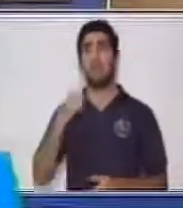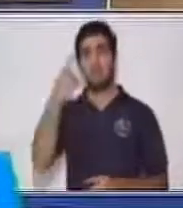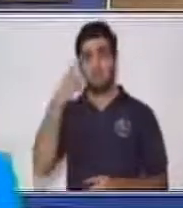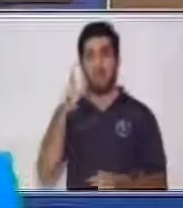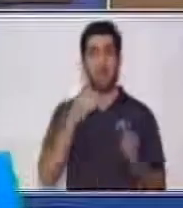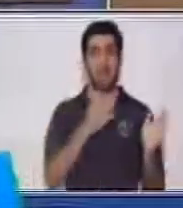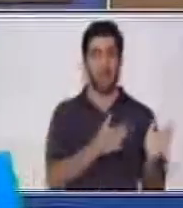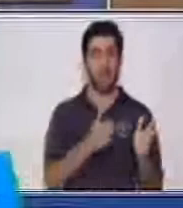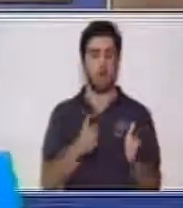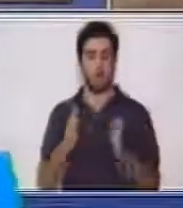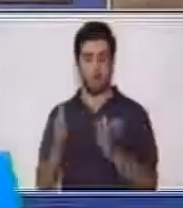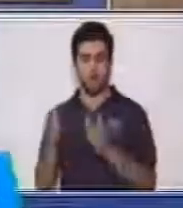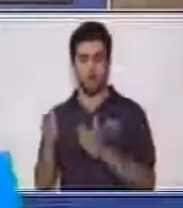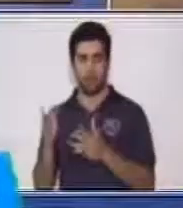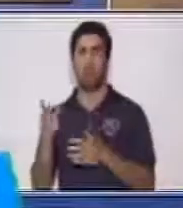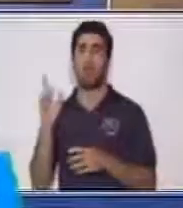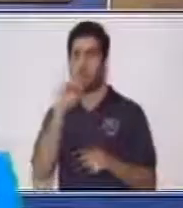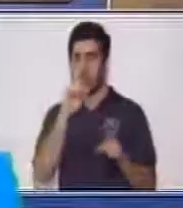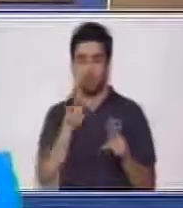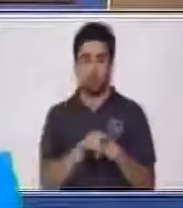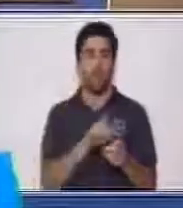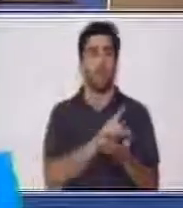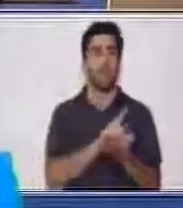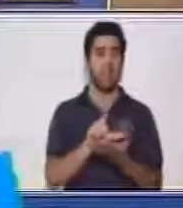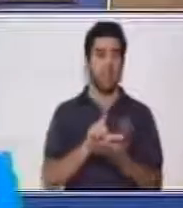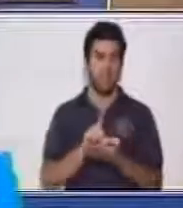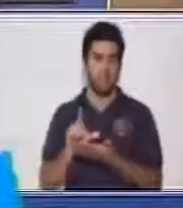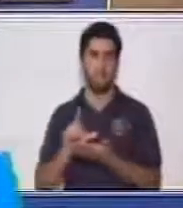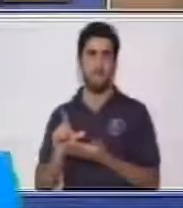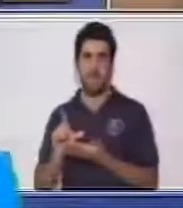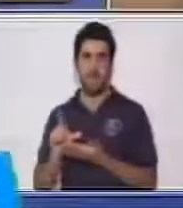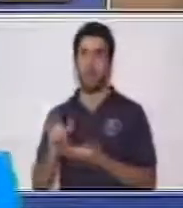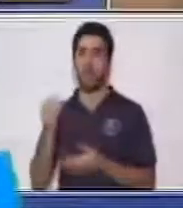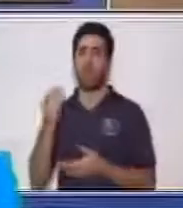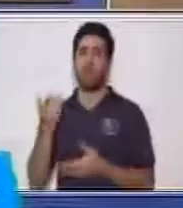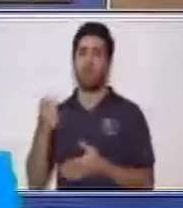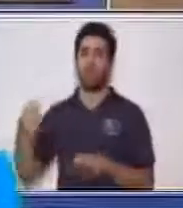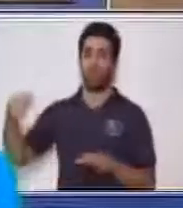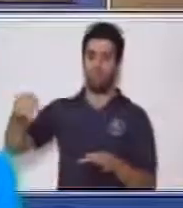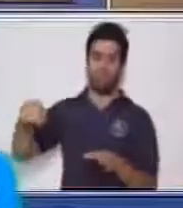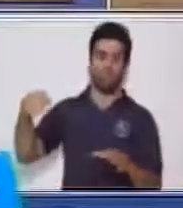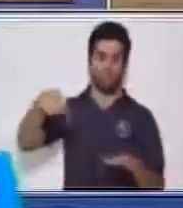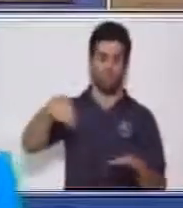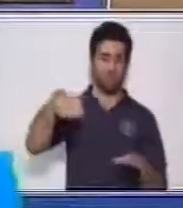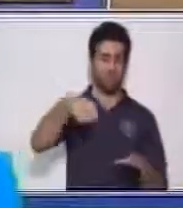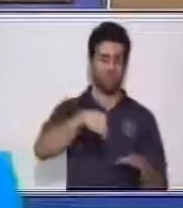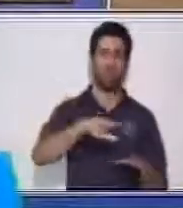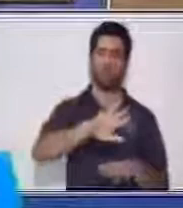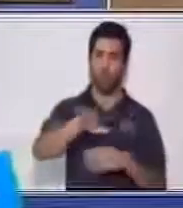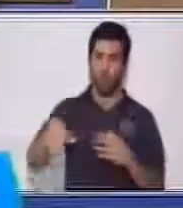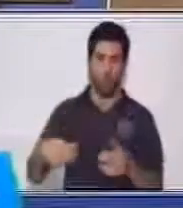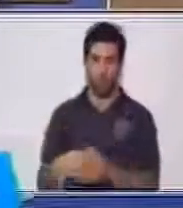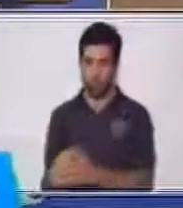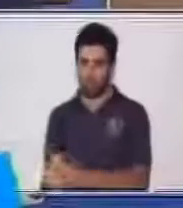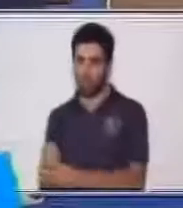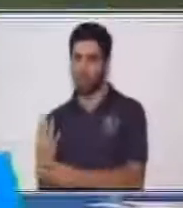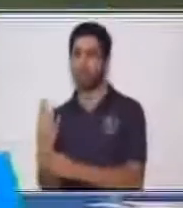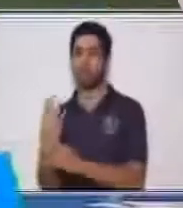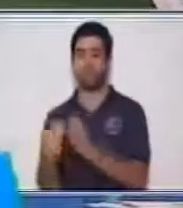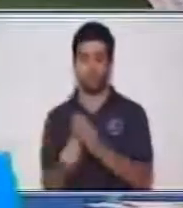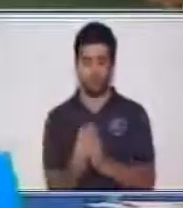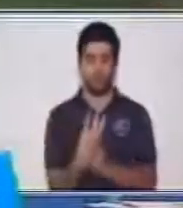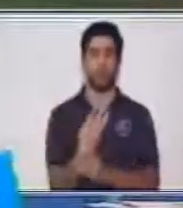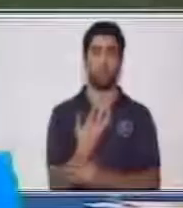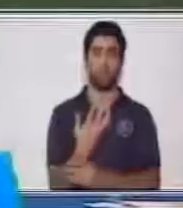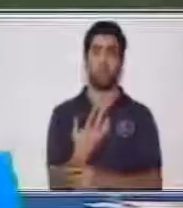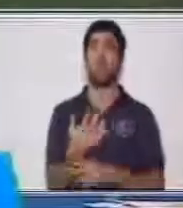preparar, a limpiar y a regar su huerto. Todas las mañanas, al salir